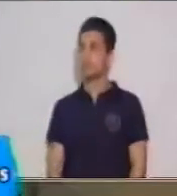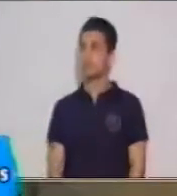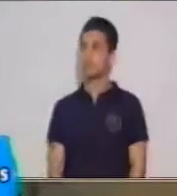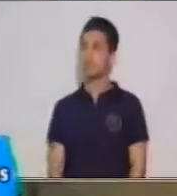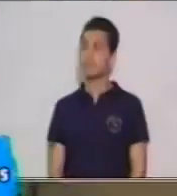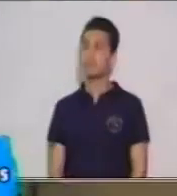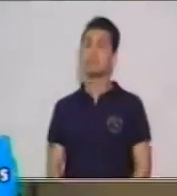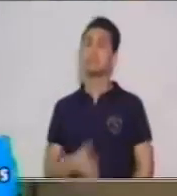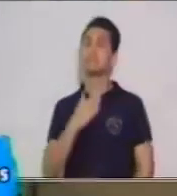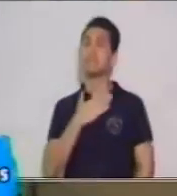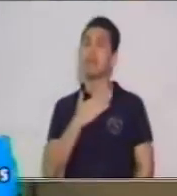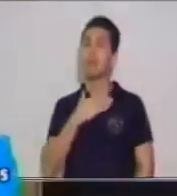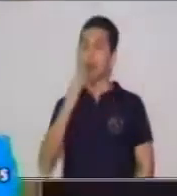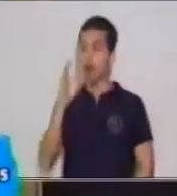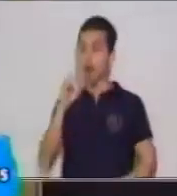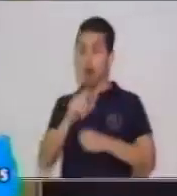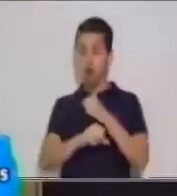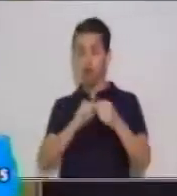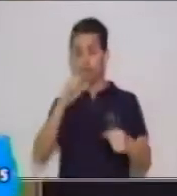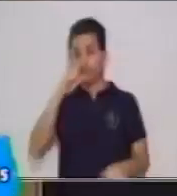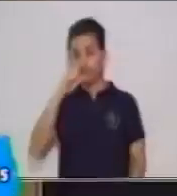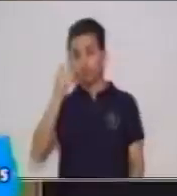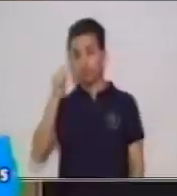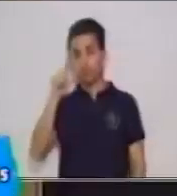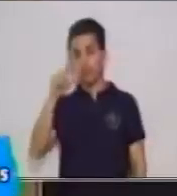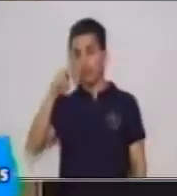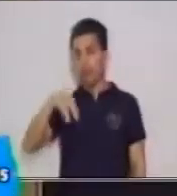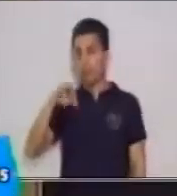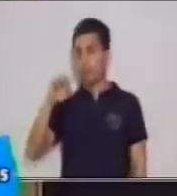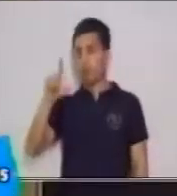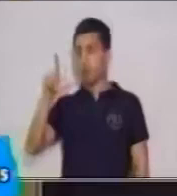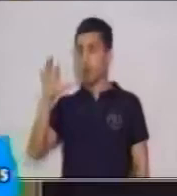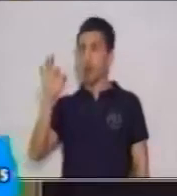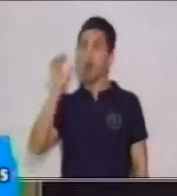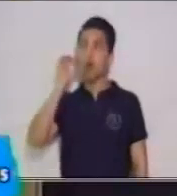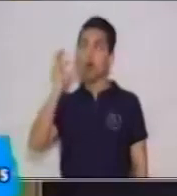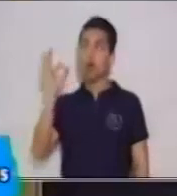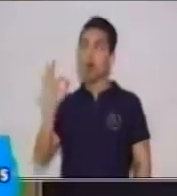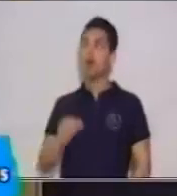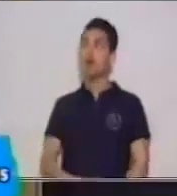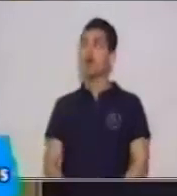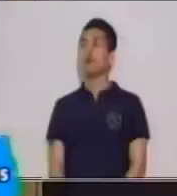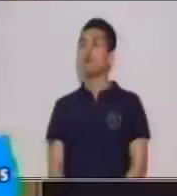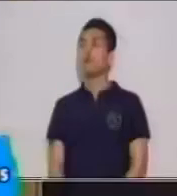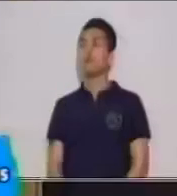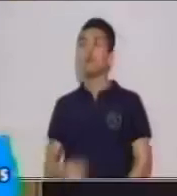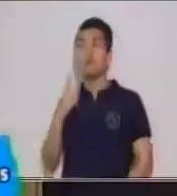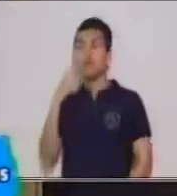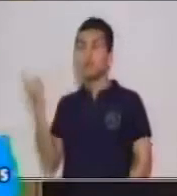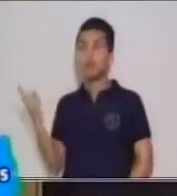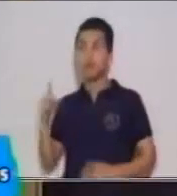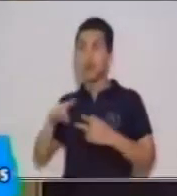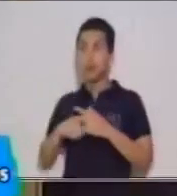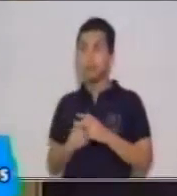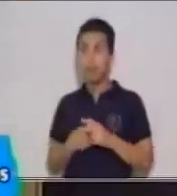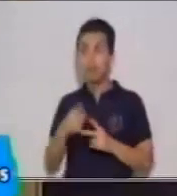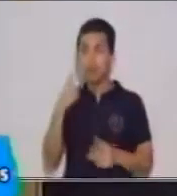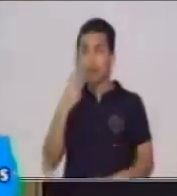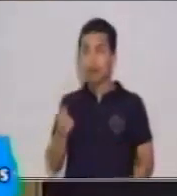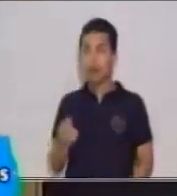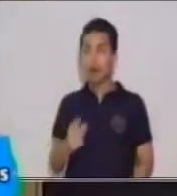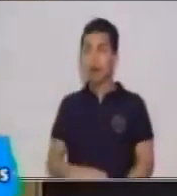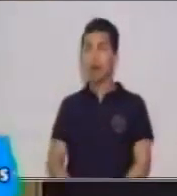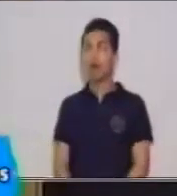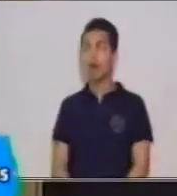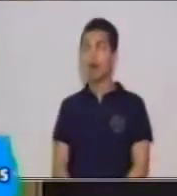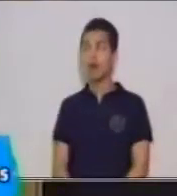se llama oftalmólogo. Veamos la palabra oftalmólogo. ¿Con qué sílaba inicia? Of.